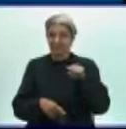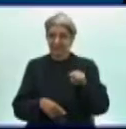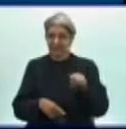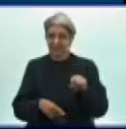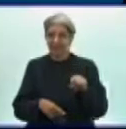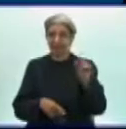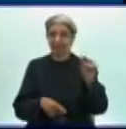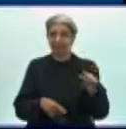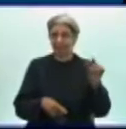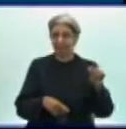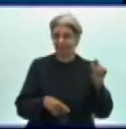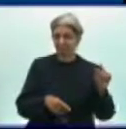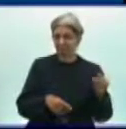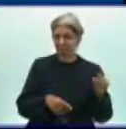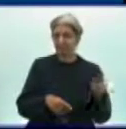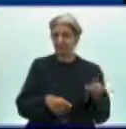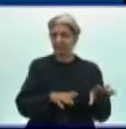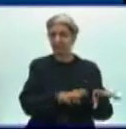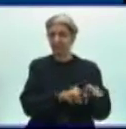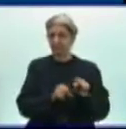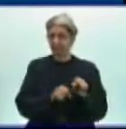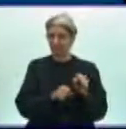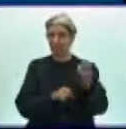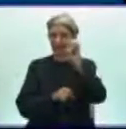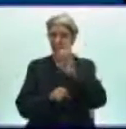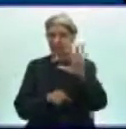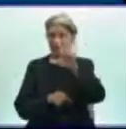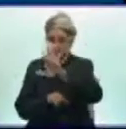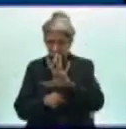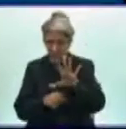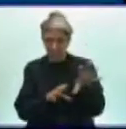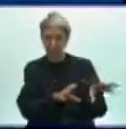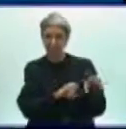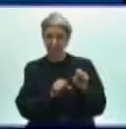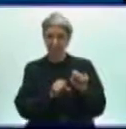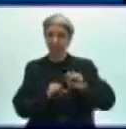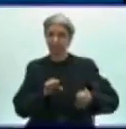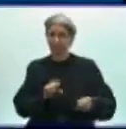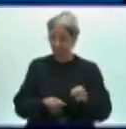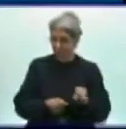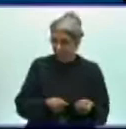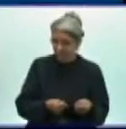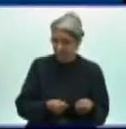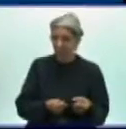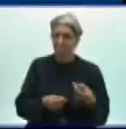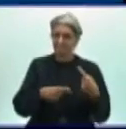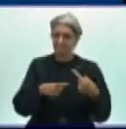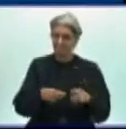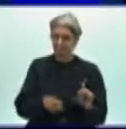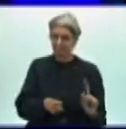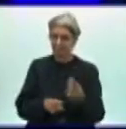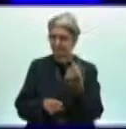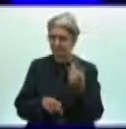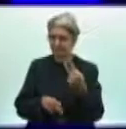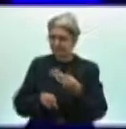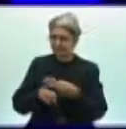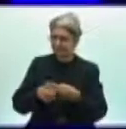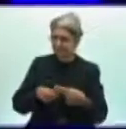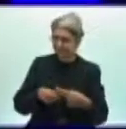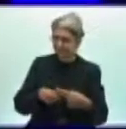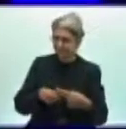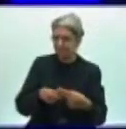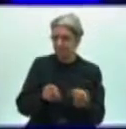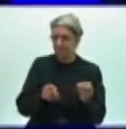europeos para garantizar su dominación. Pero hubo un hecho histórico que marcó el